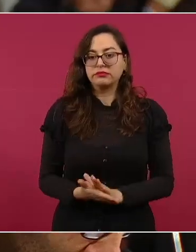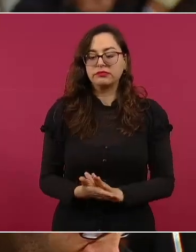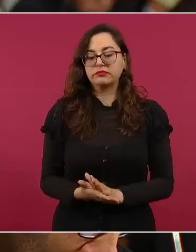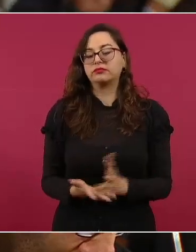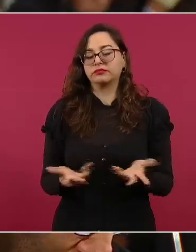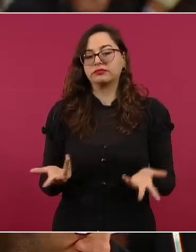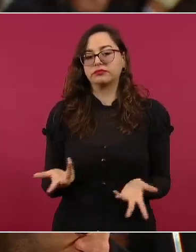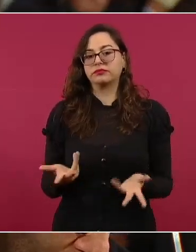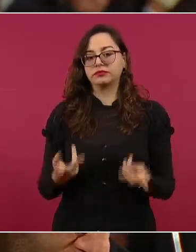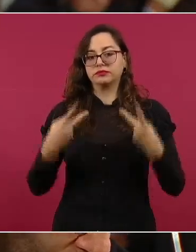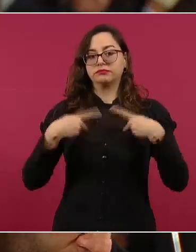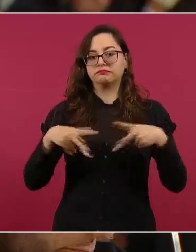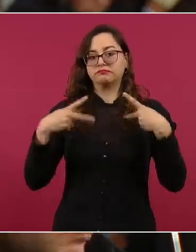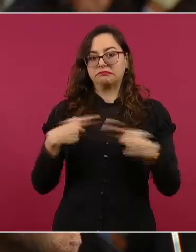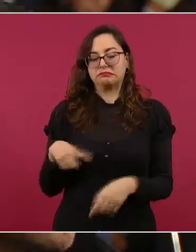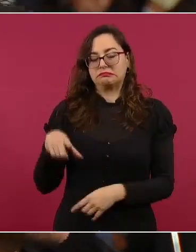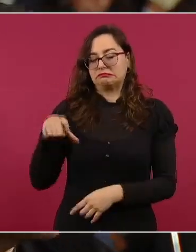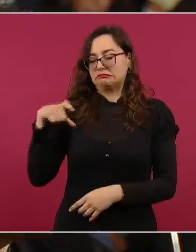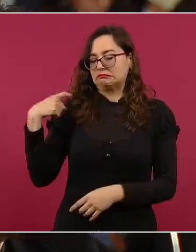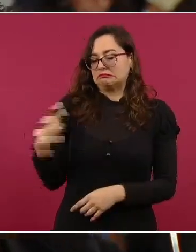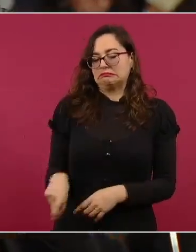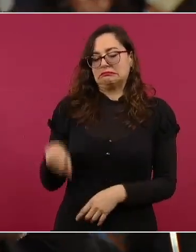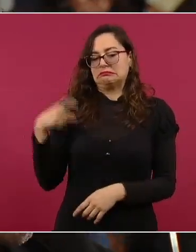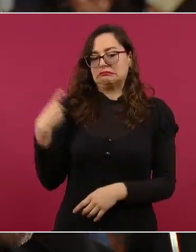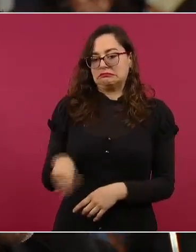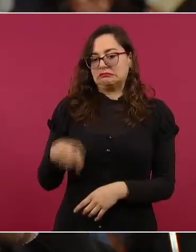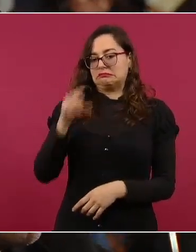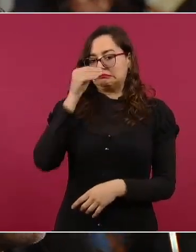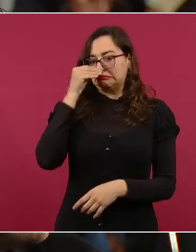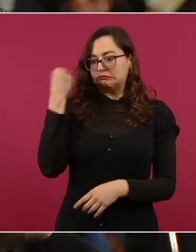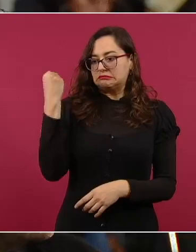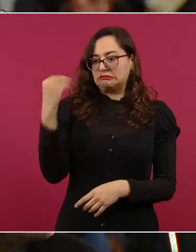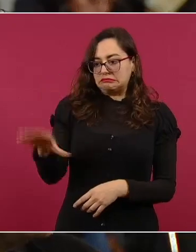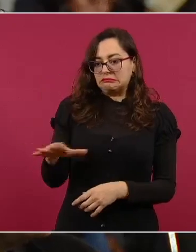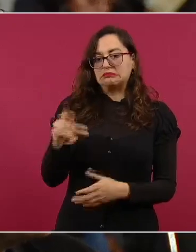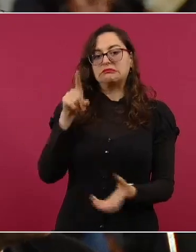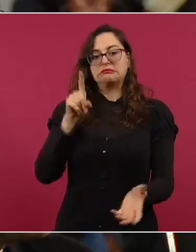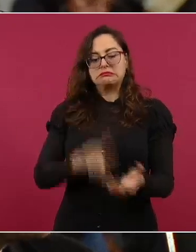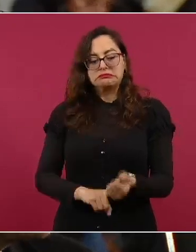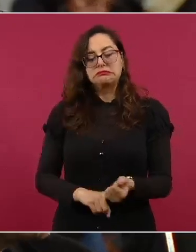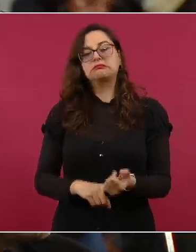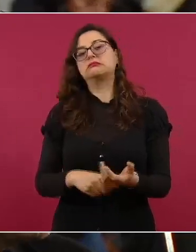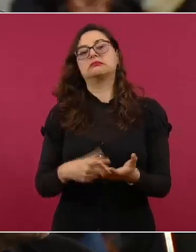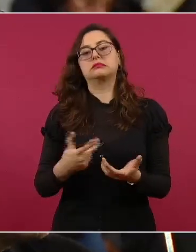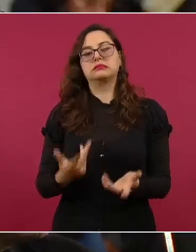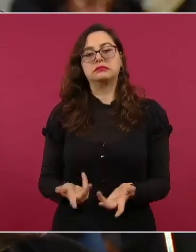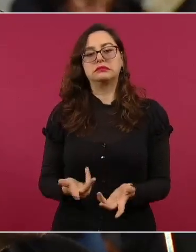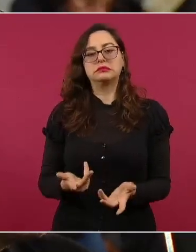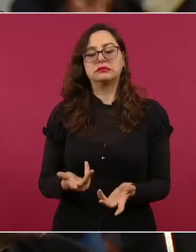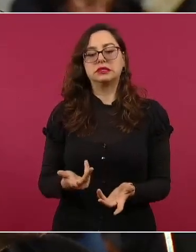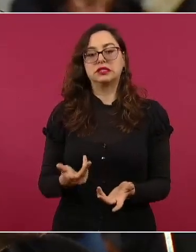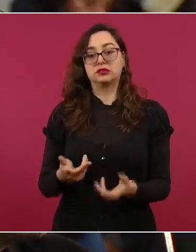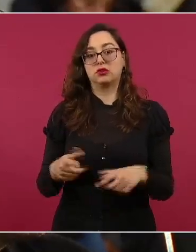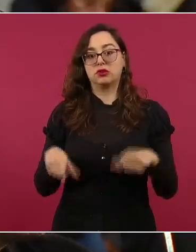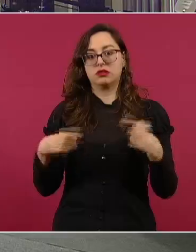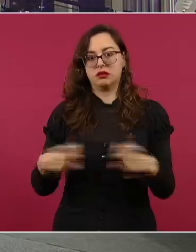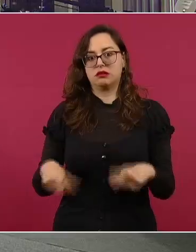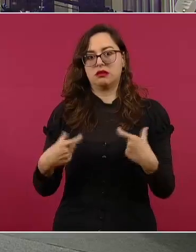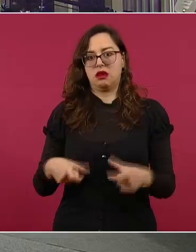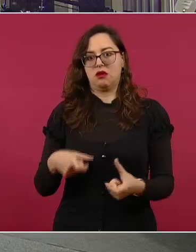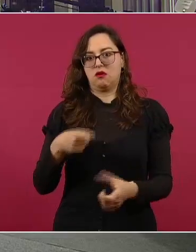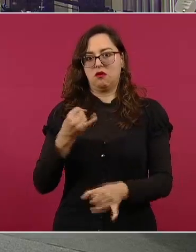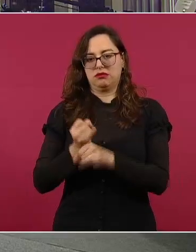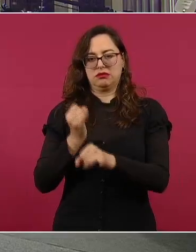gente de mucho dinero, vinculada con temas de bitcoins. Es un